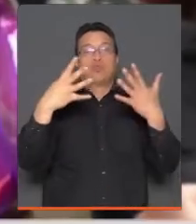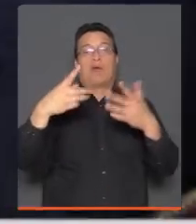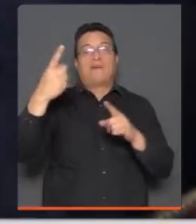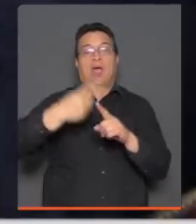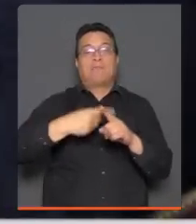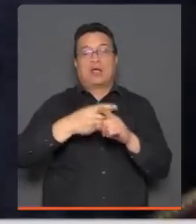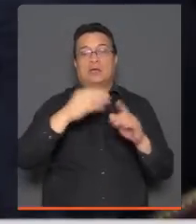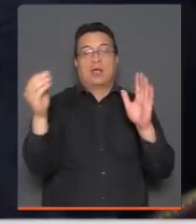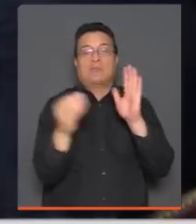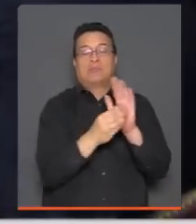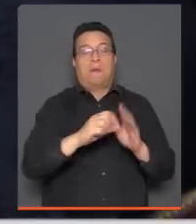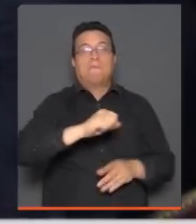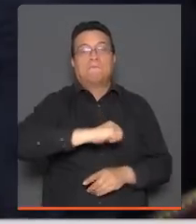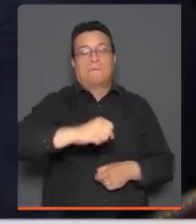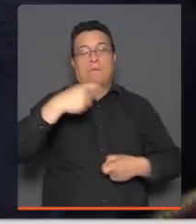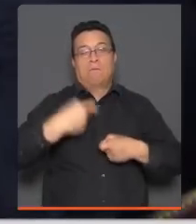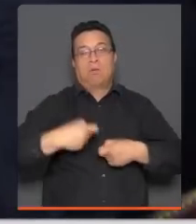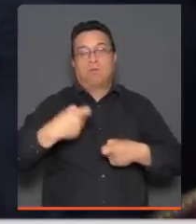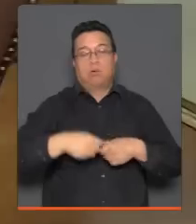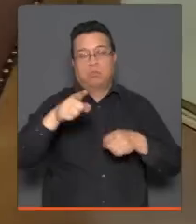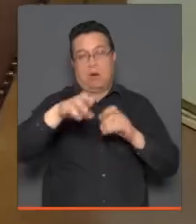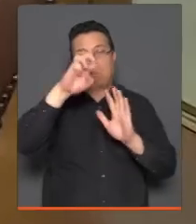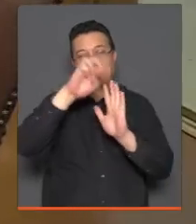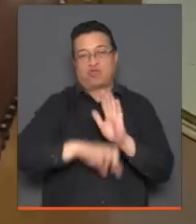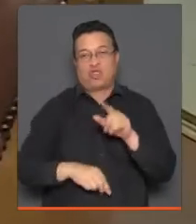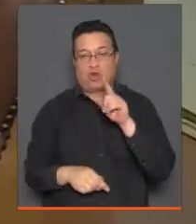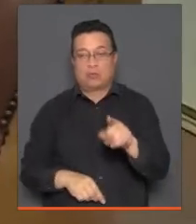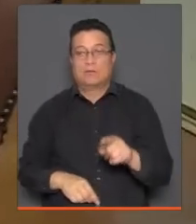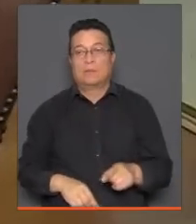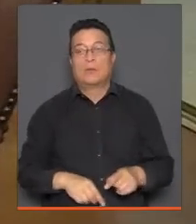en tabla No. este proyecto.